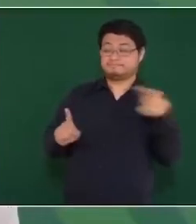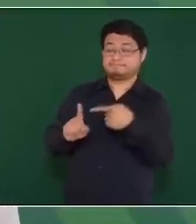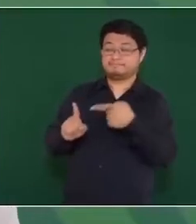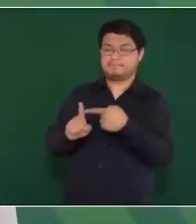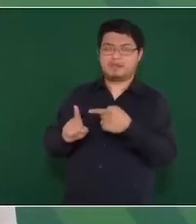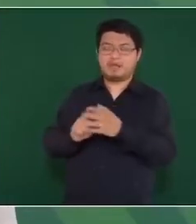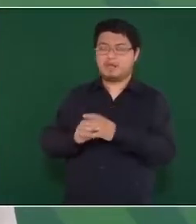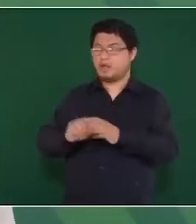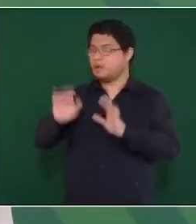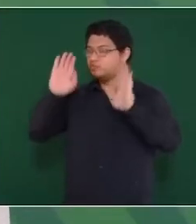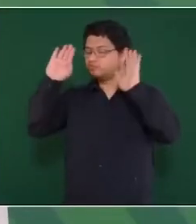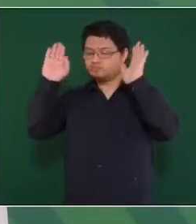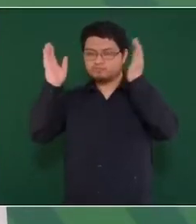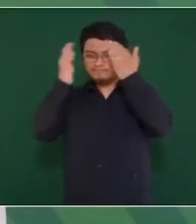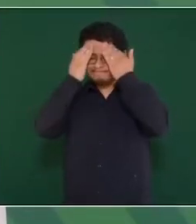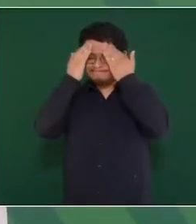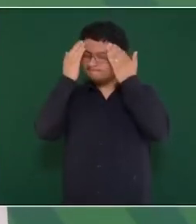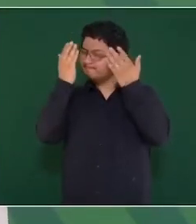obnubilados.